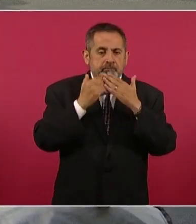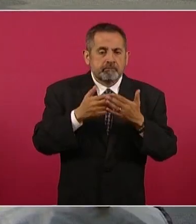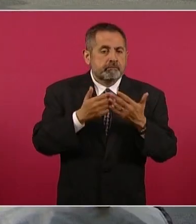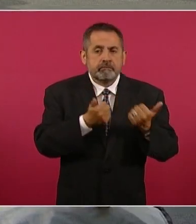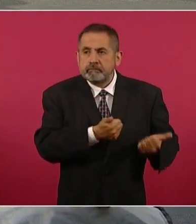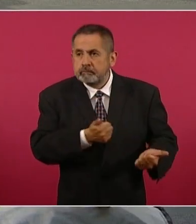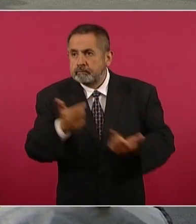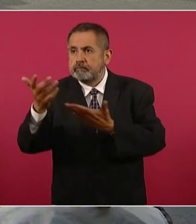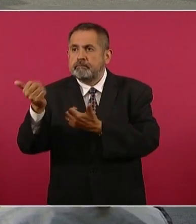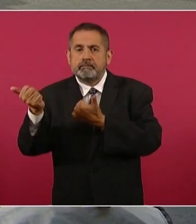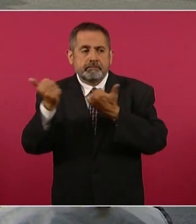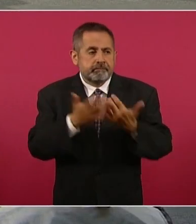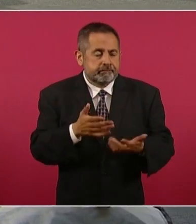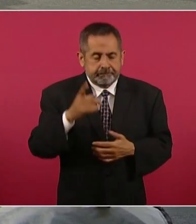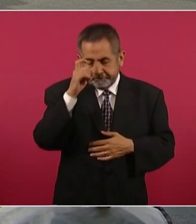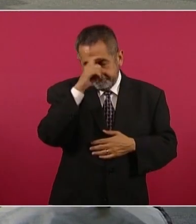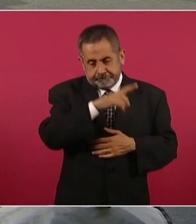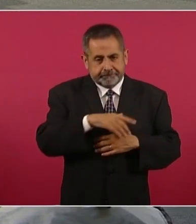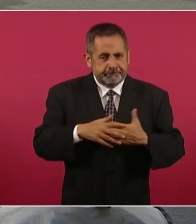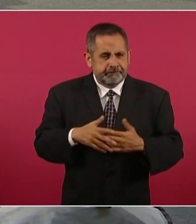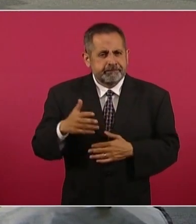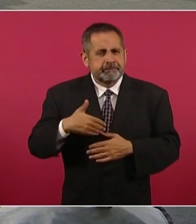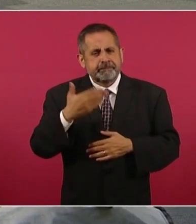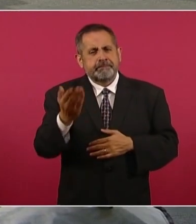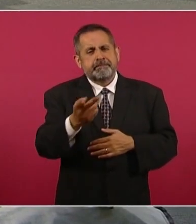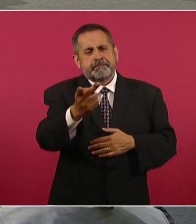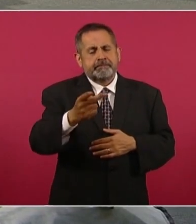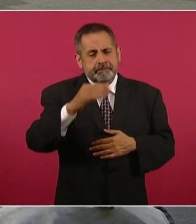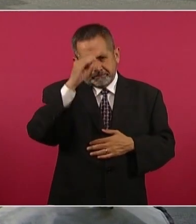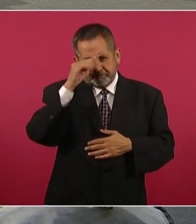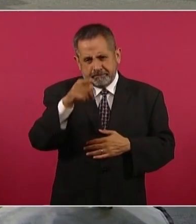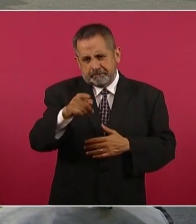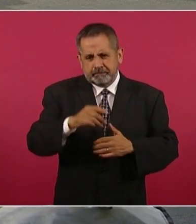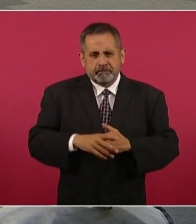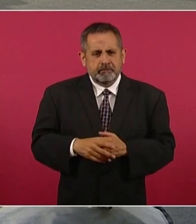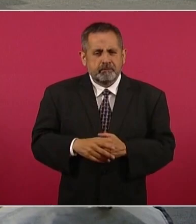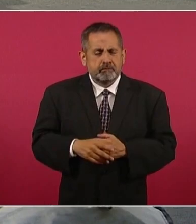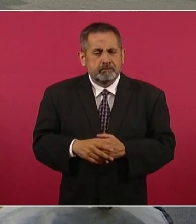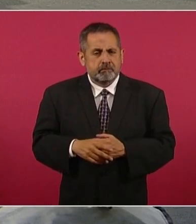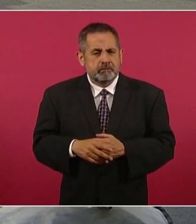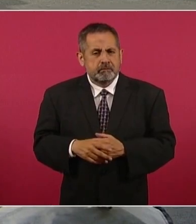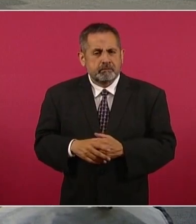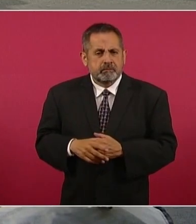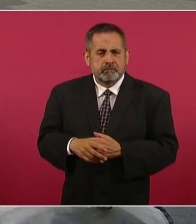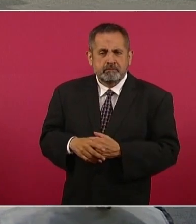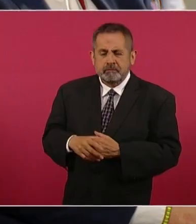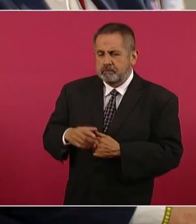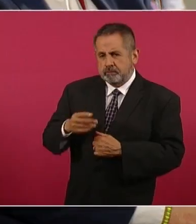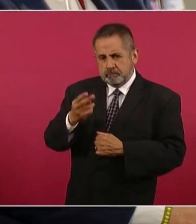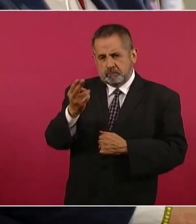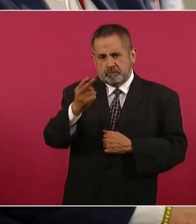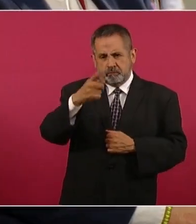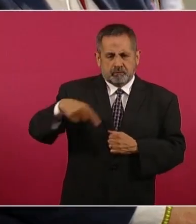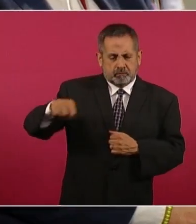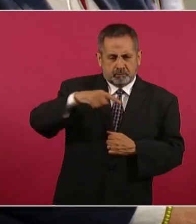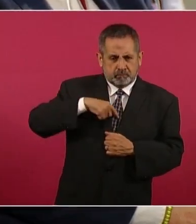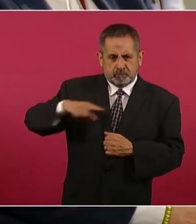suministros. Entonces, yo le quisiera preguntar, ¿están viendo ustedes